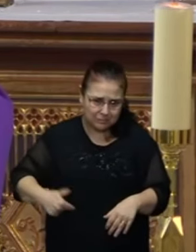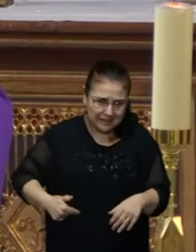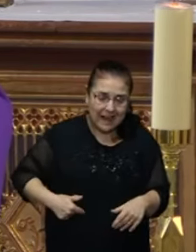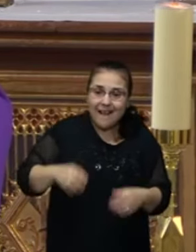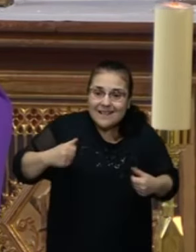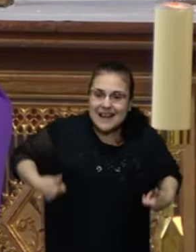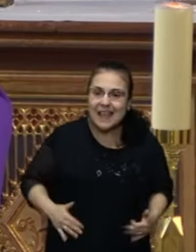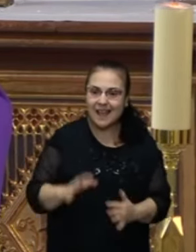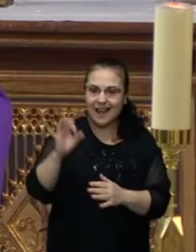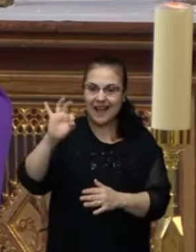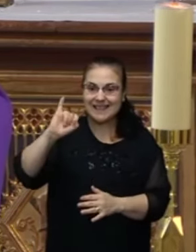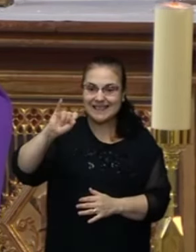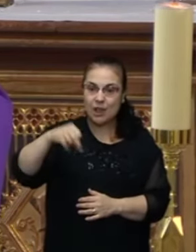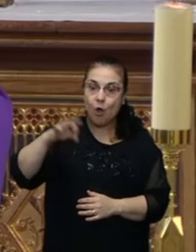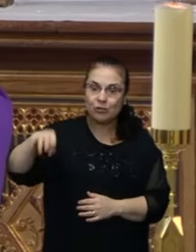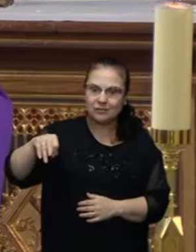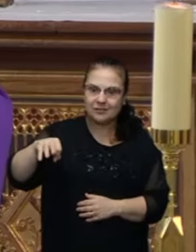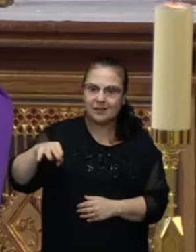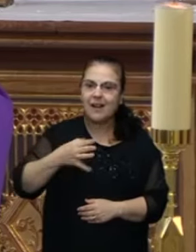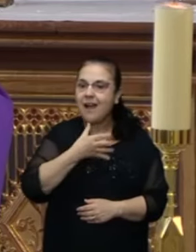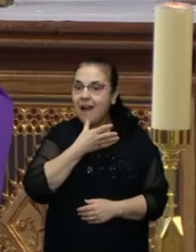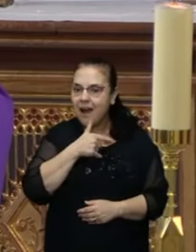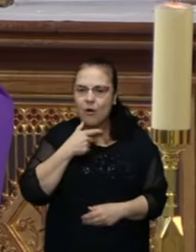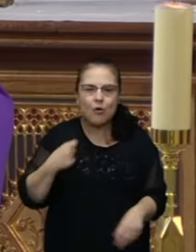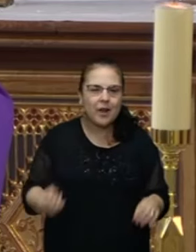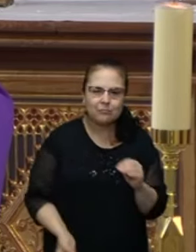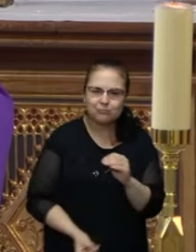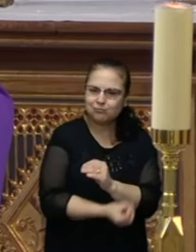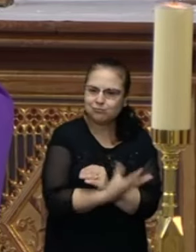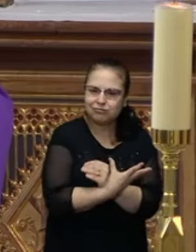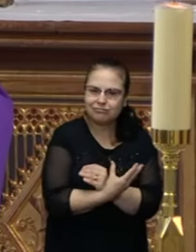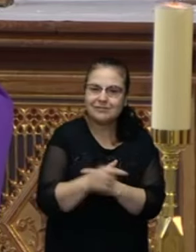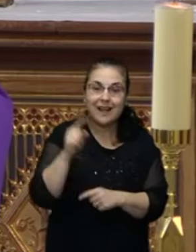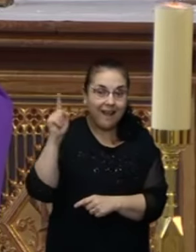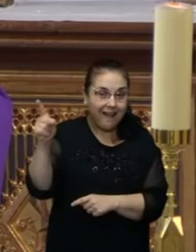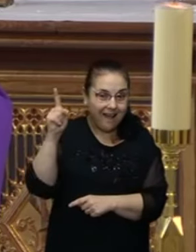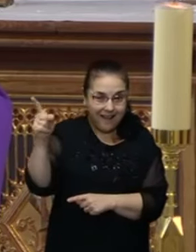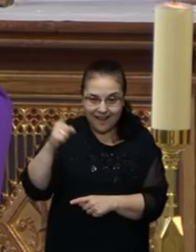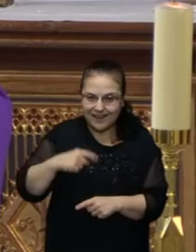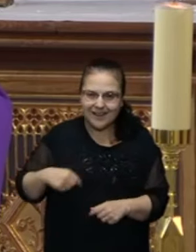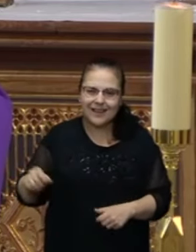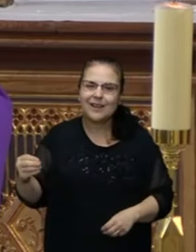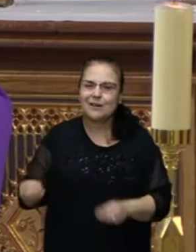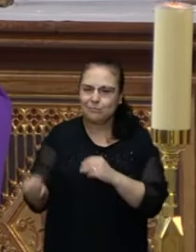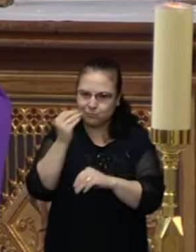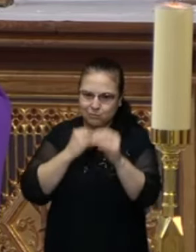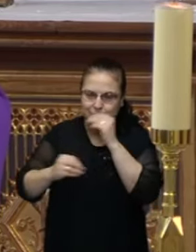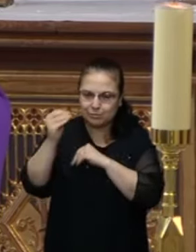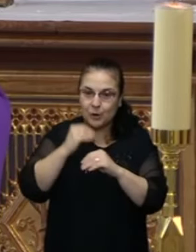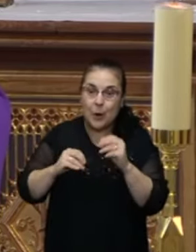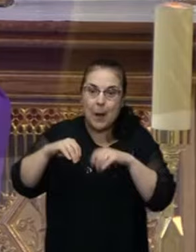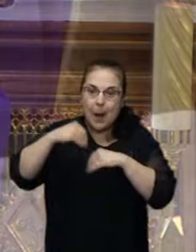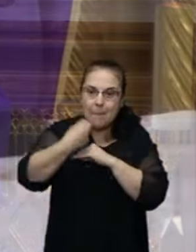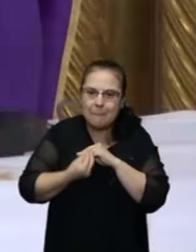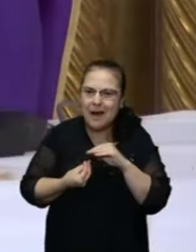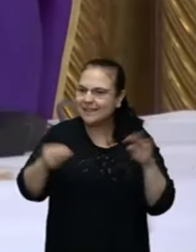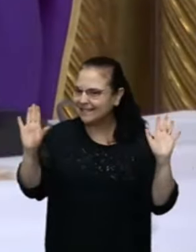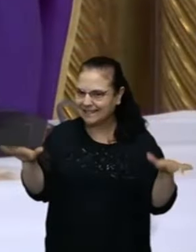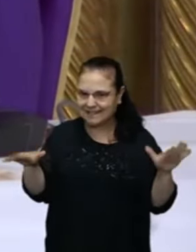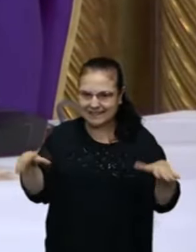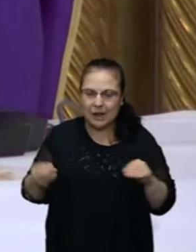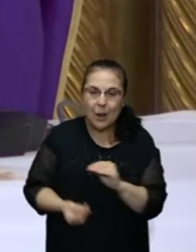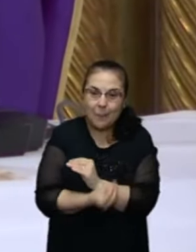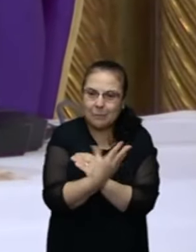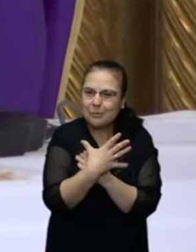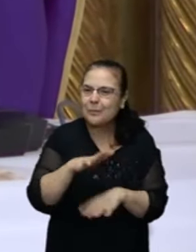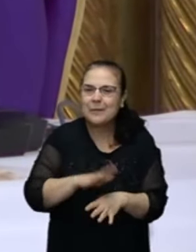Sion ha germinado aquel que nos nutre con el pan de los ángeles y ha brotado para todo